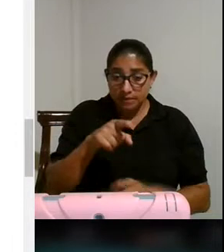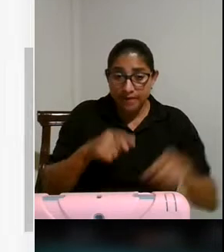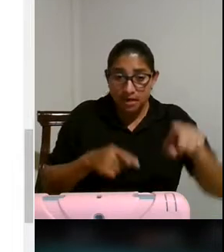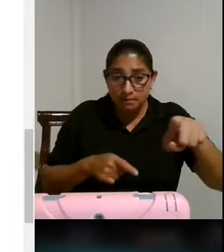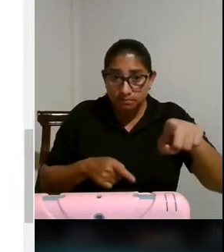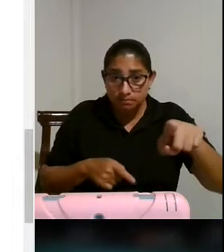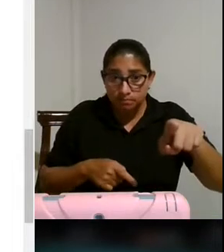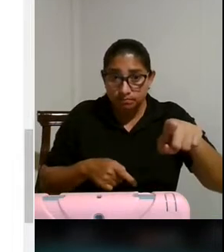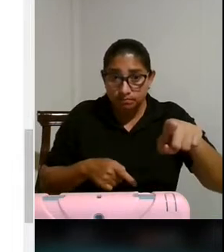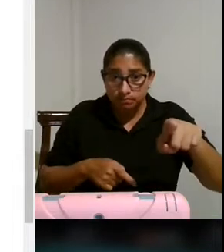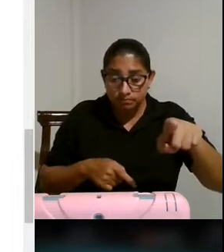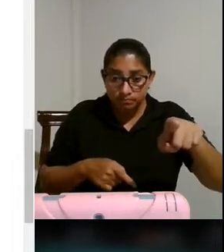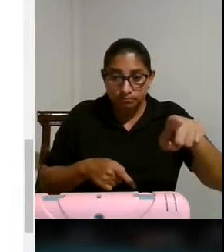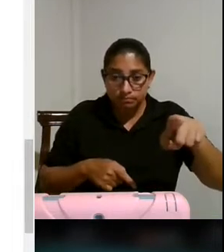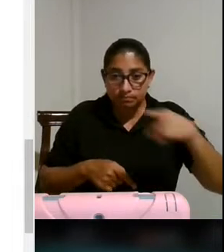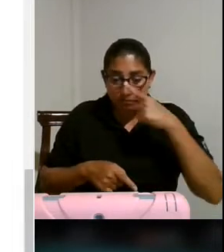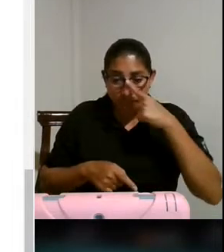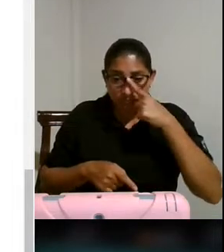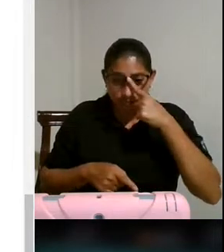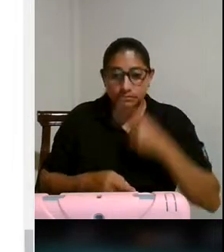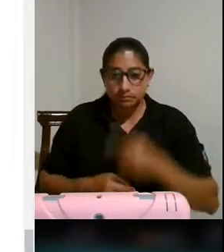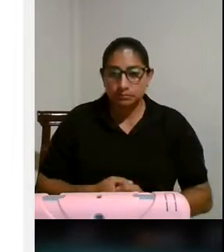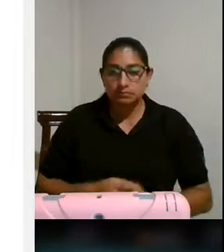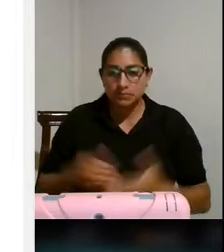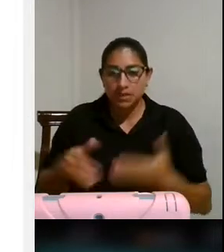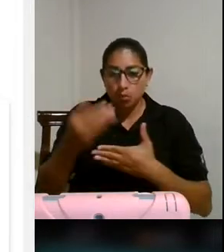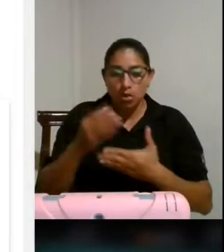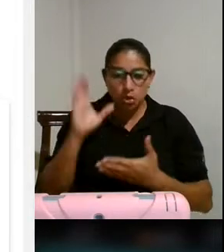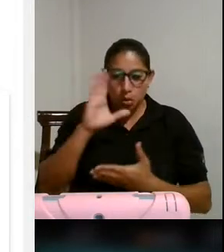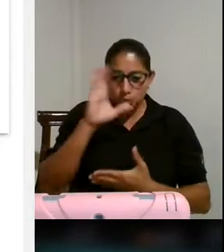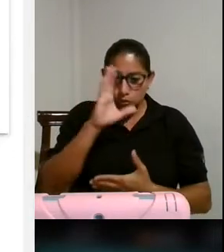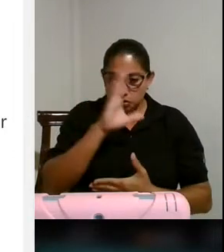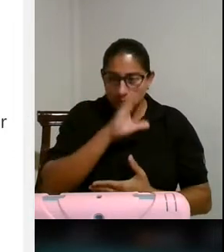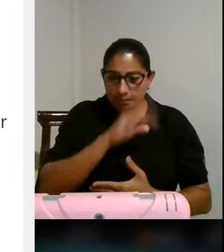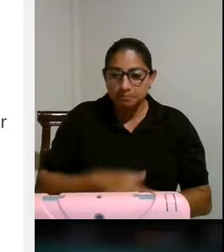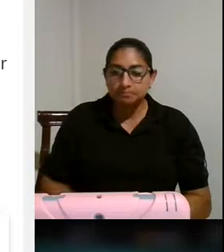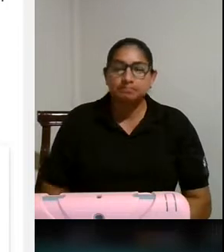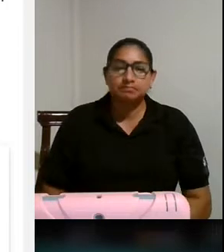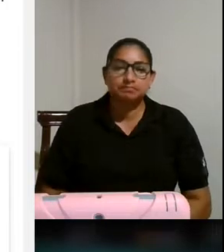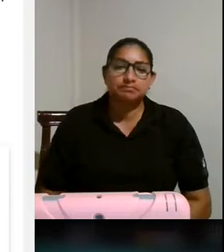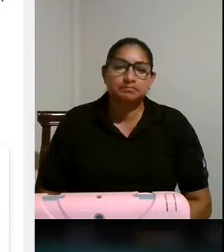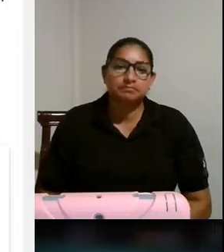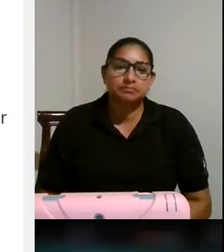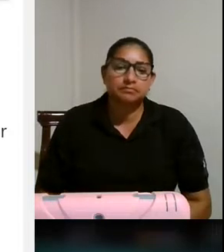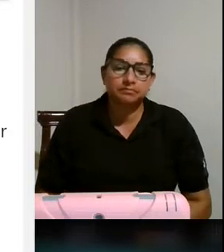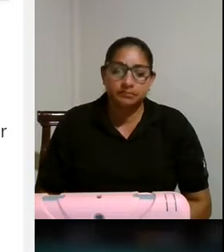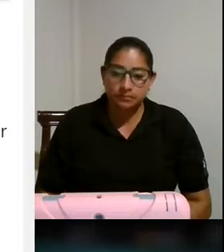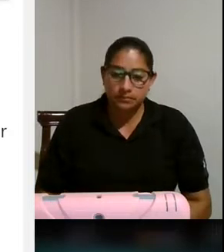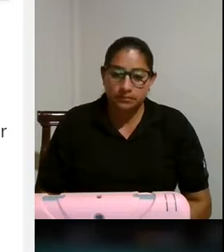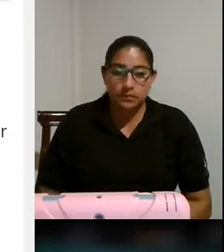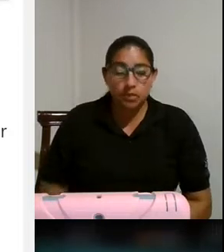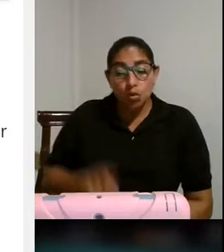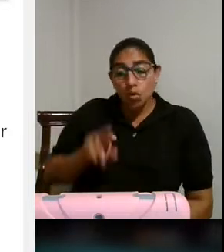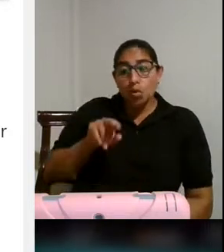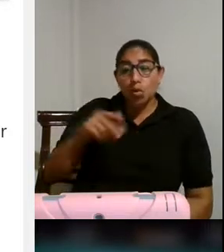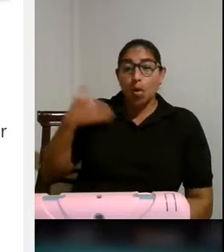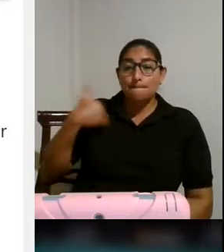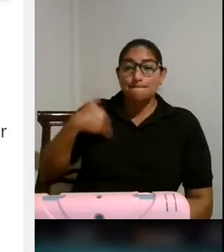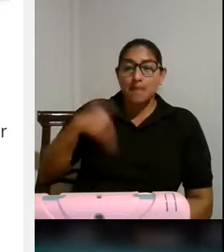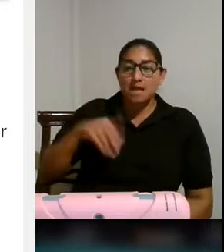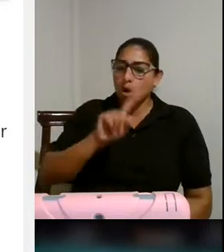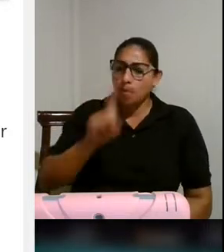Profe, una consultita más o menos igual por tu experiencia en Mate esta 2 para los quizzes. Bueno, habla